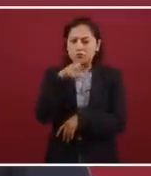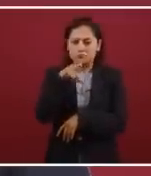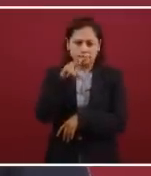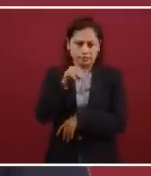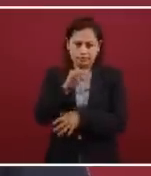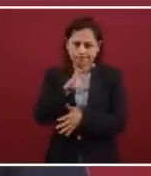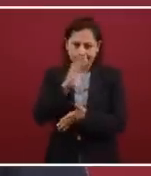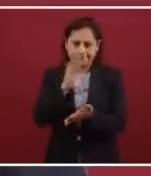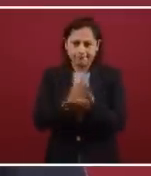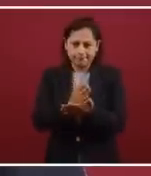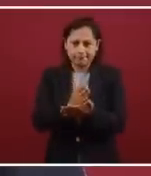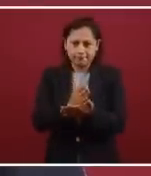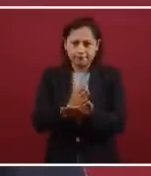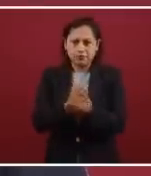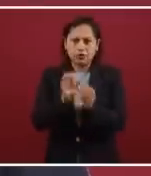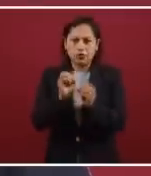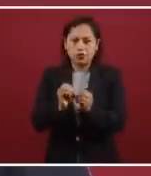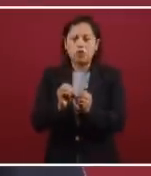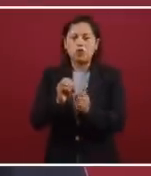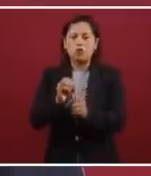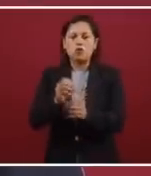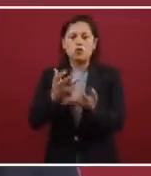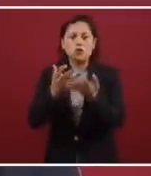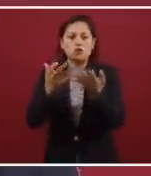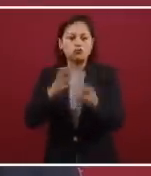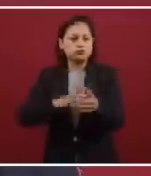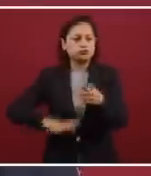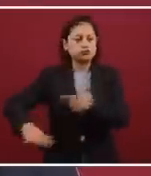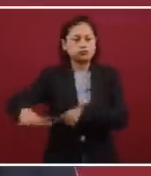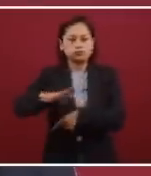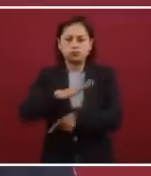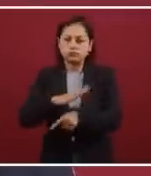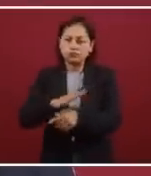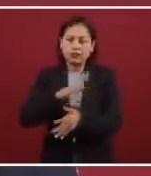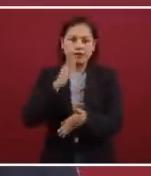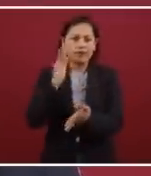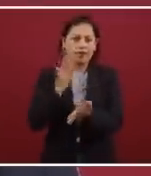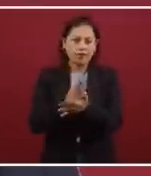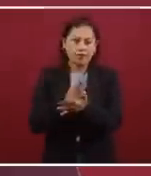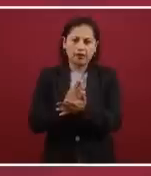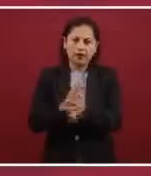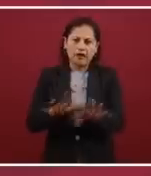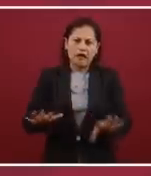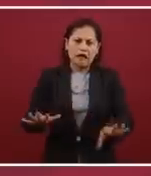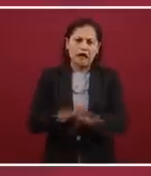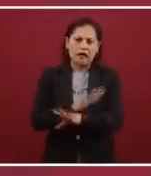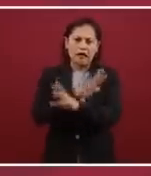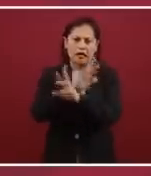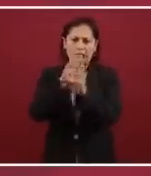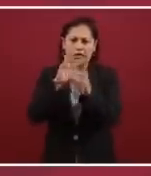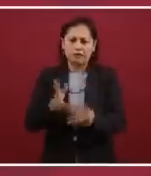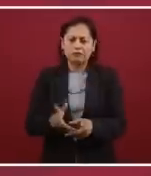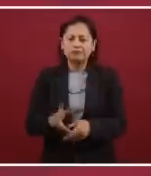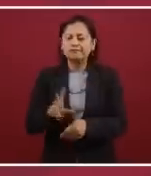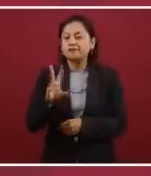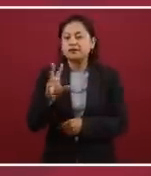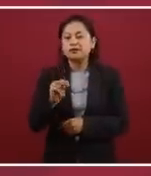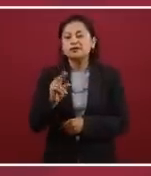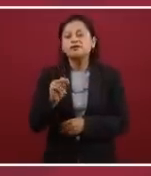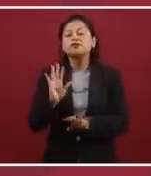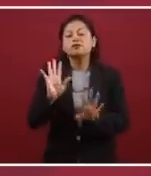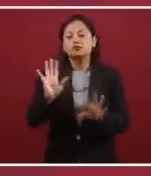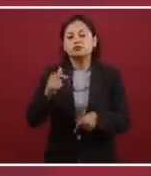que no se siga destruyendo el territorio, y eso es lo que estamos haciendo. Yo estoy muy satisfecho porque